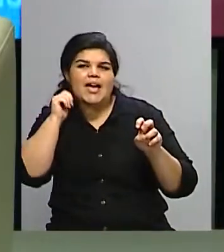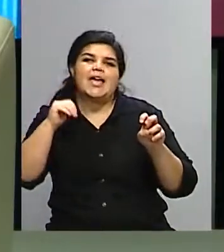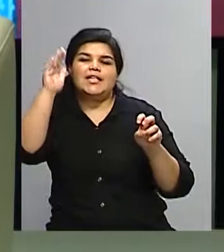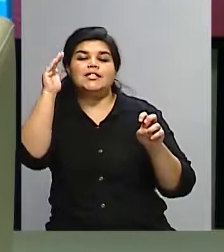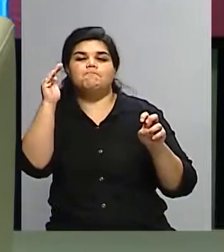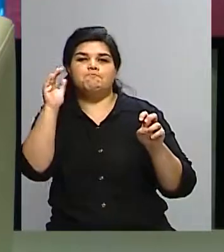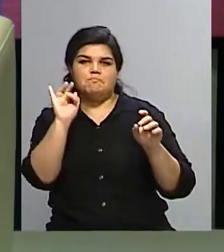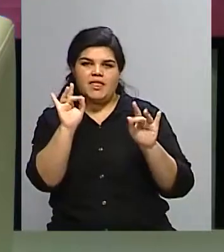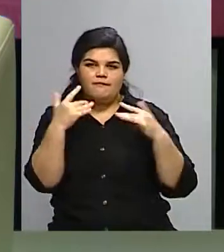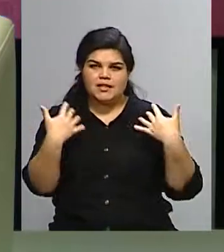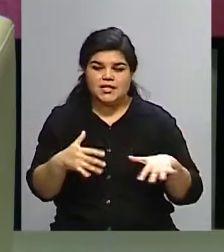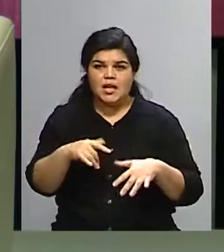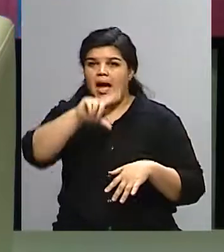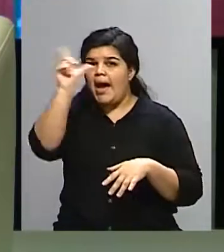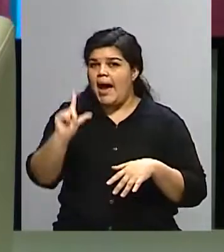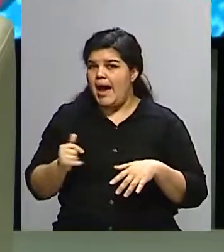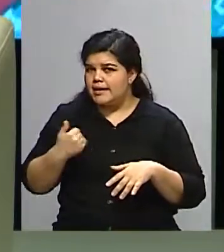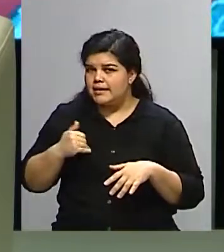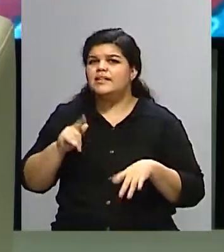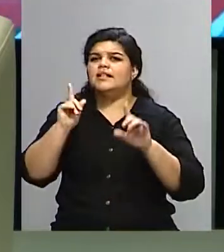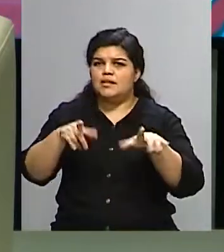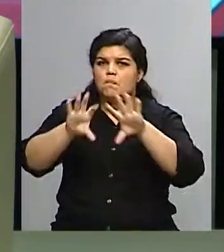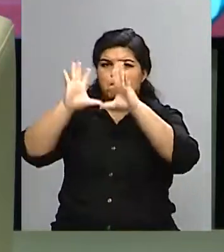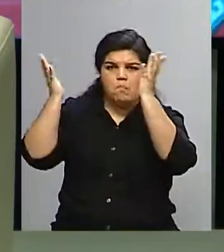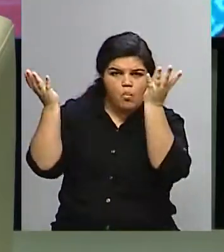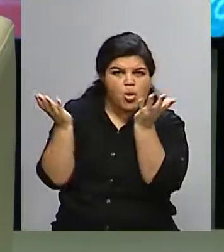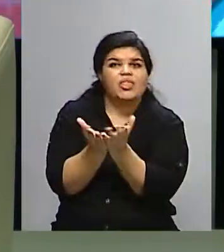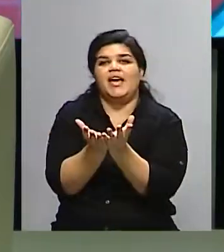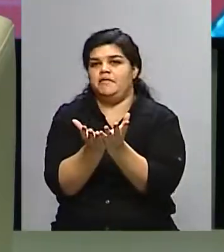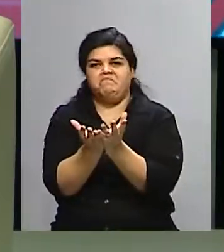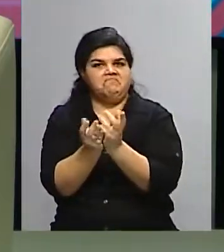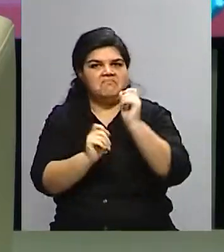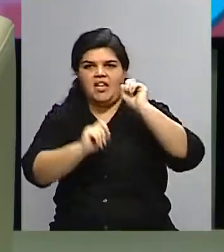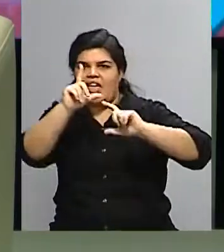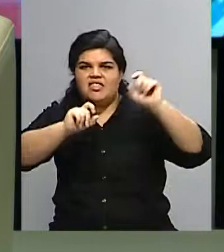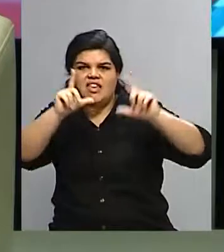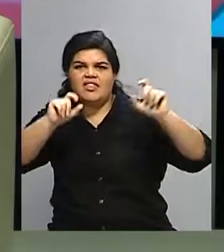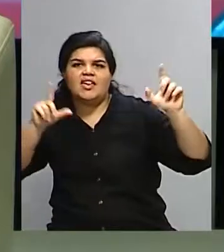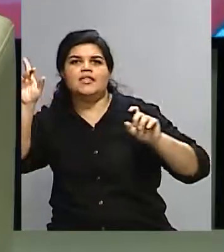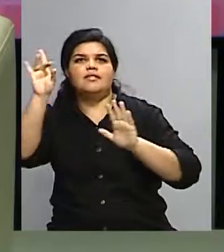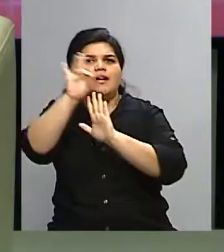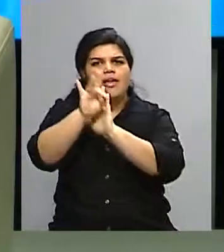Argentina, a nivel regional y hasta mundial, en muchísimos aspectos no hay estadísticas, ni datos, ni estudios que